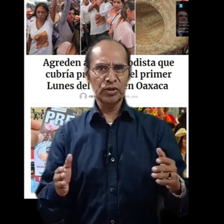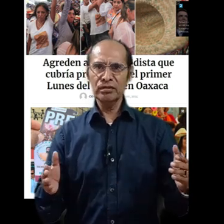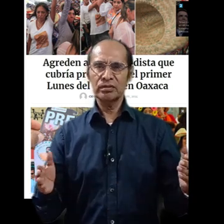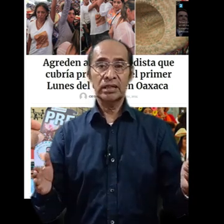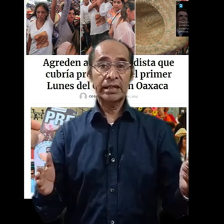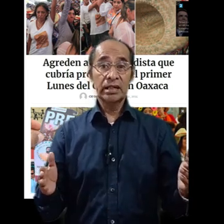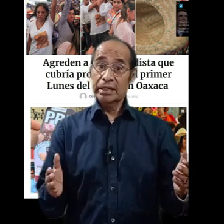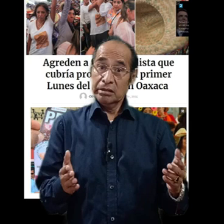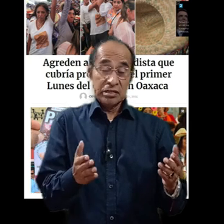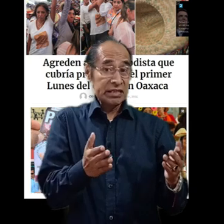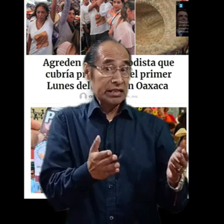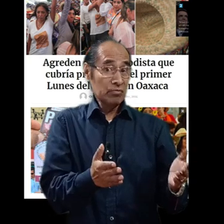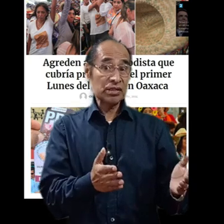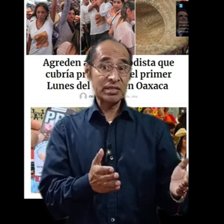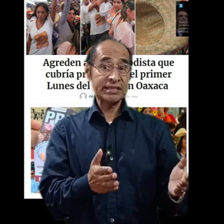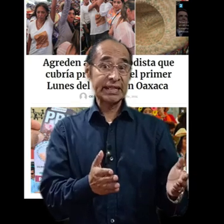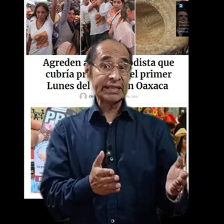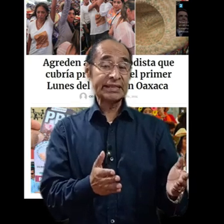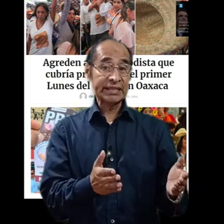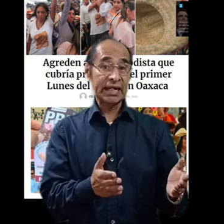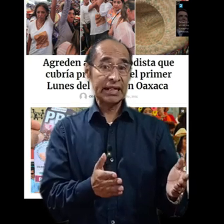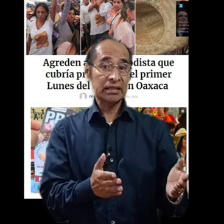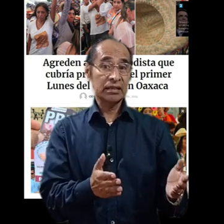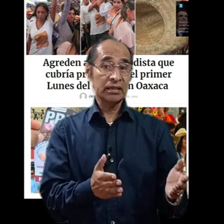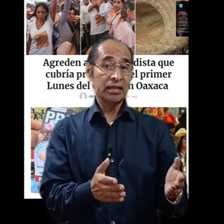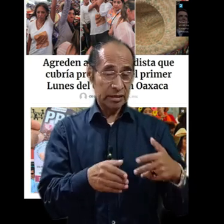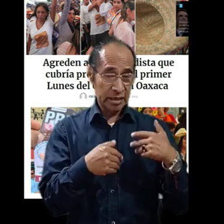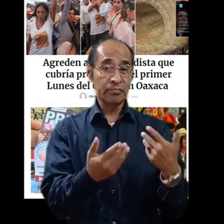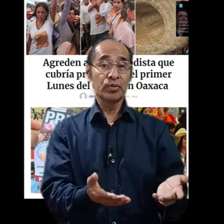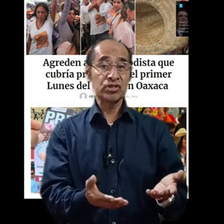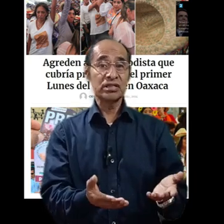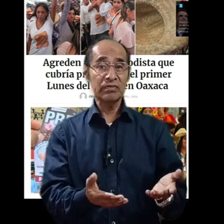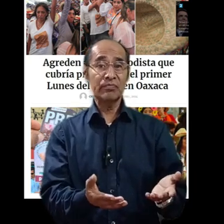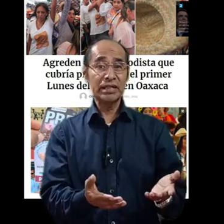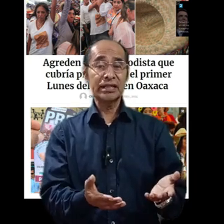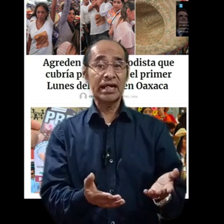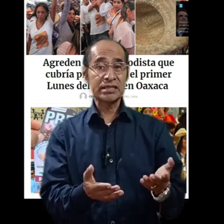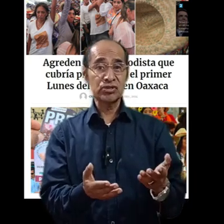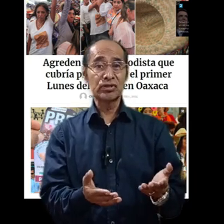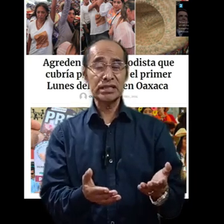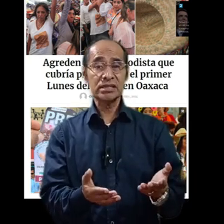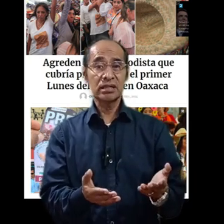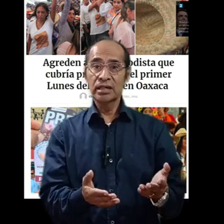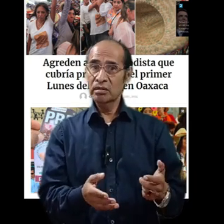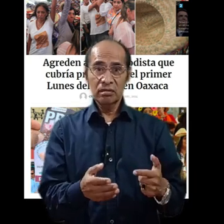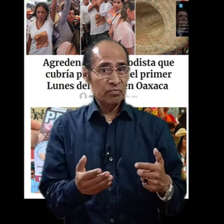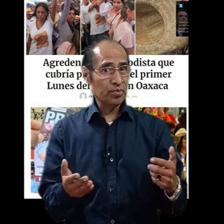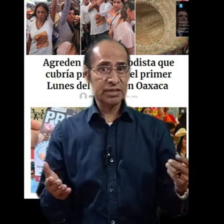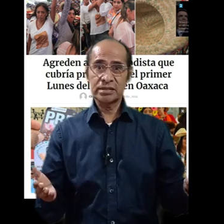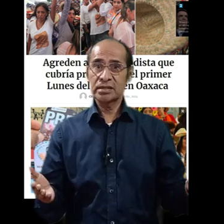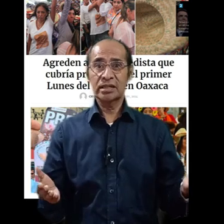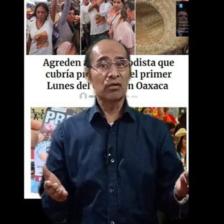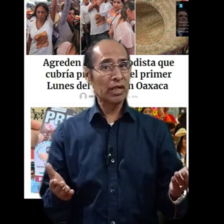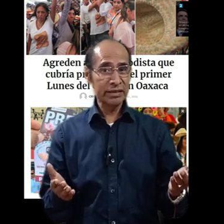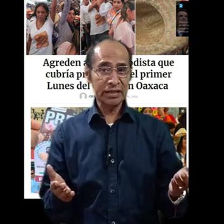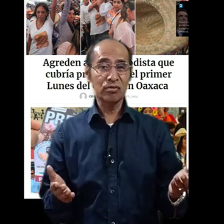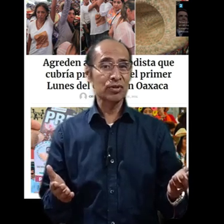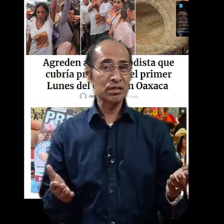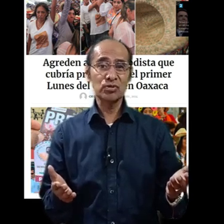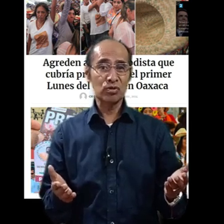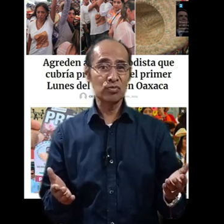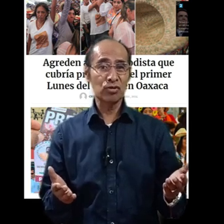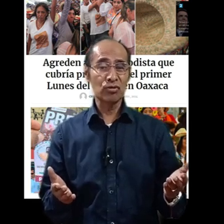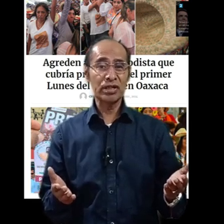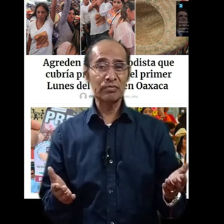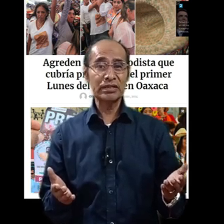Y pues bueno si tenemos a veces que criticar eh positivamente acciones Pues que aguanten